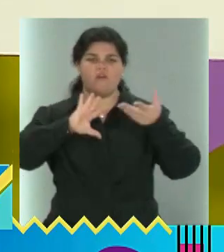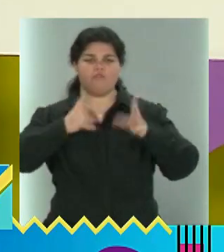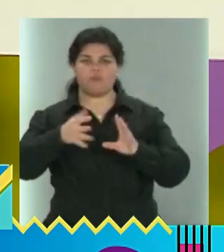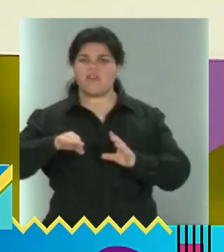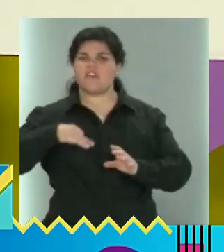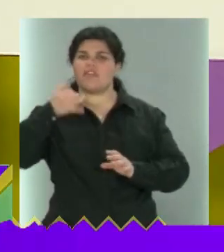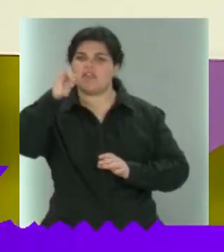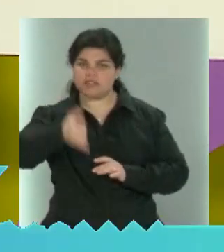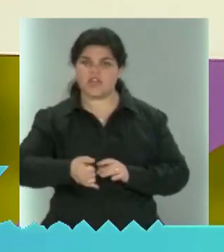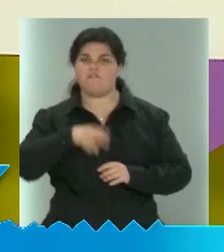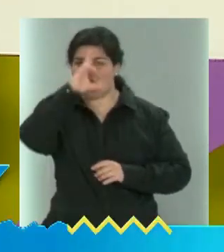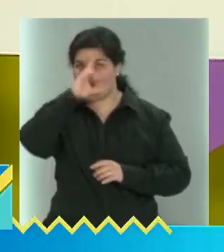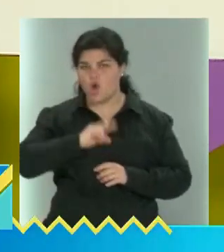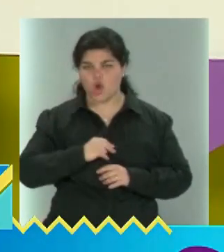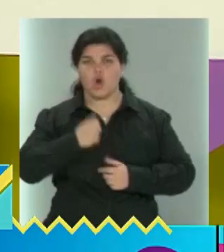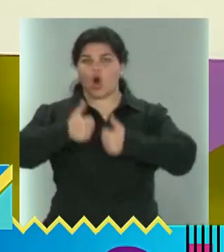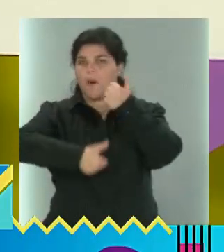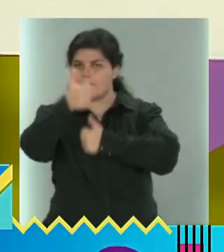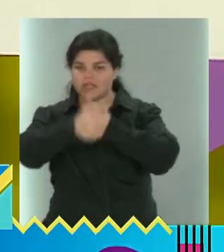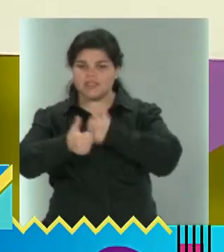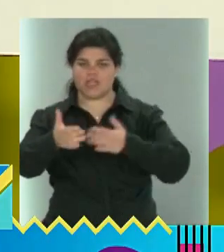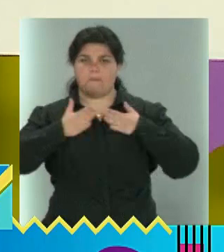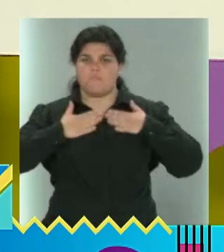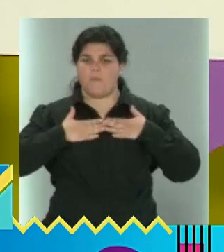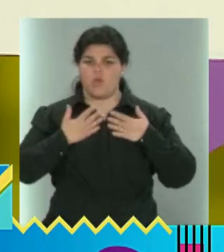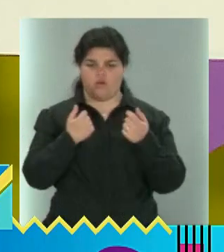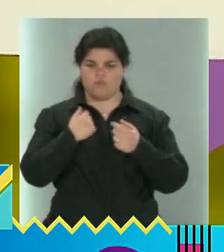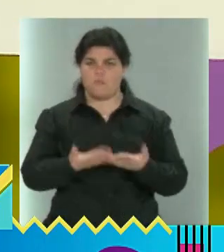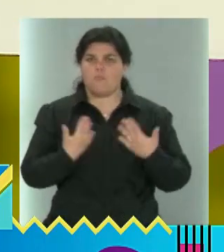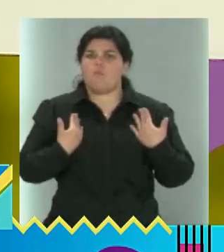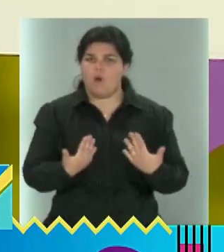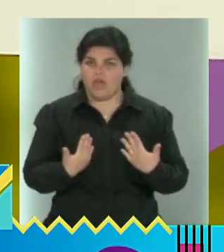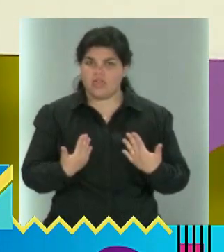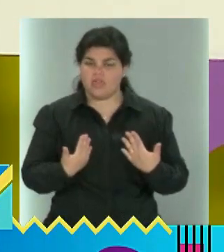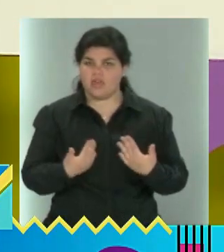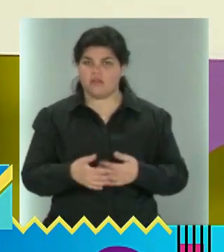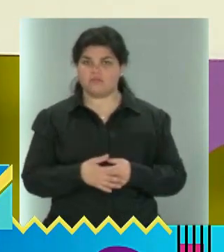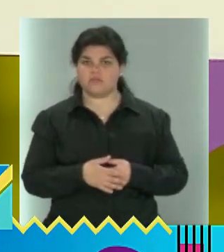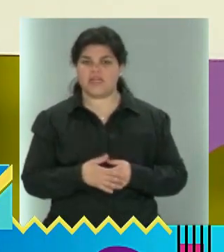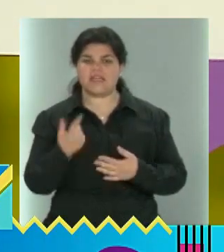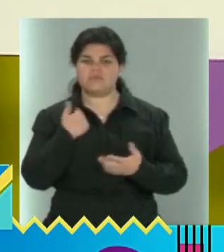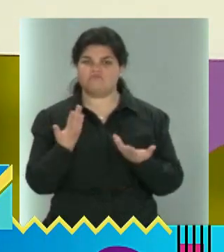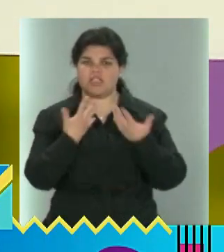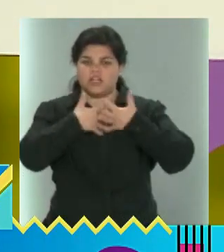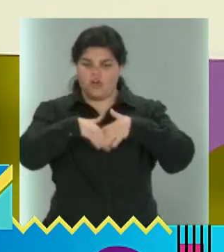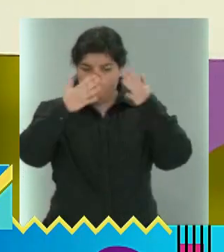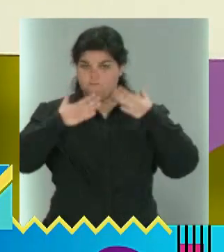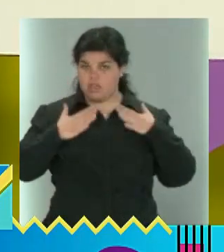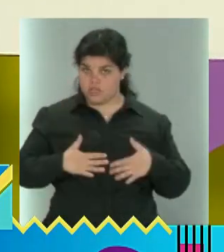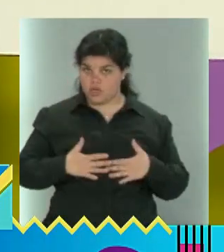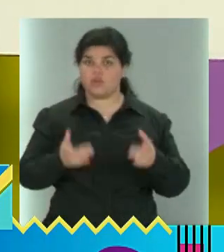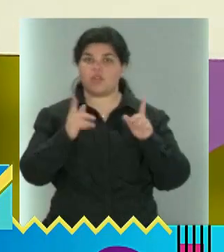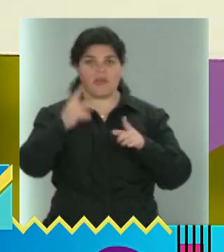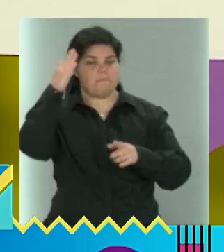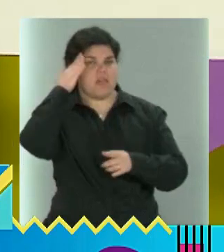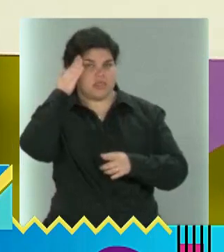vida, de valores, de competencias personales de cada uno, que no tienen nada solamente que ver con lo físico, sino también con lo